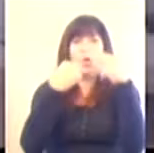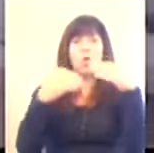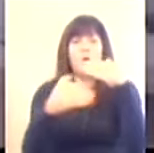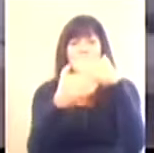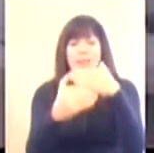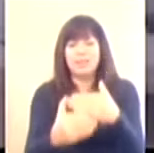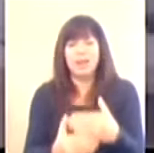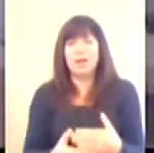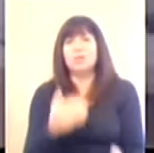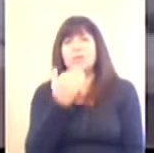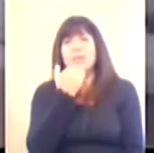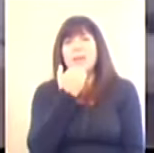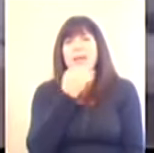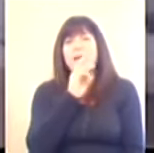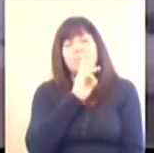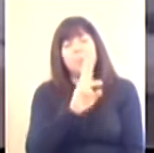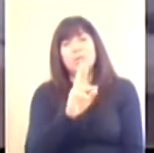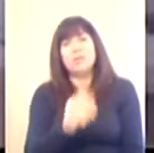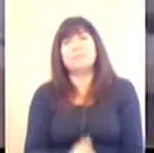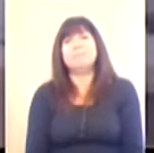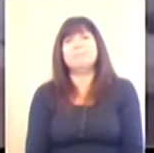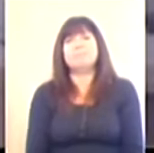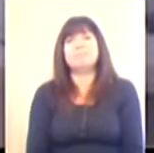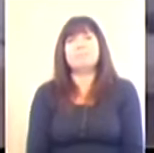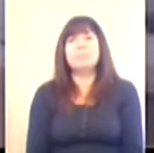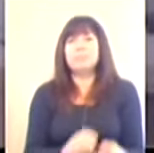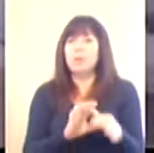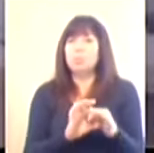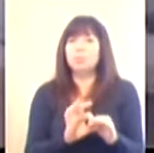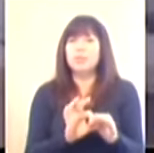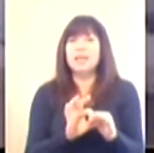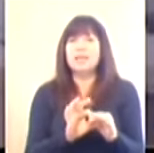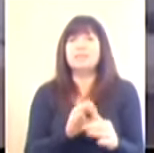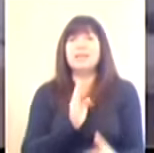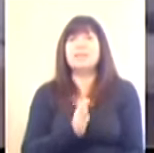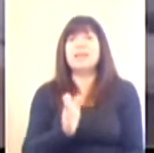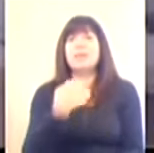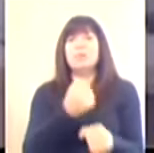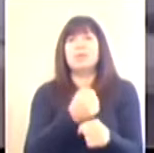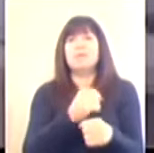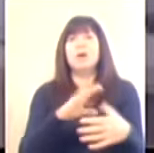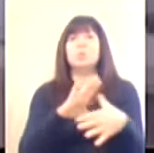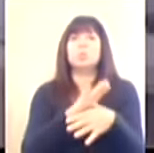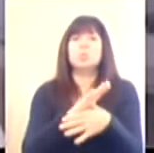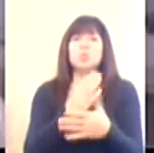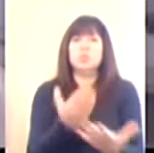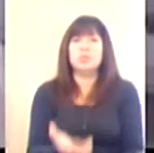llegaron, que alcanzamos, espero, a responder muchas de ellas. Así que muchas gracias y seguiremos trabajando junto en esto.